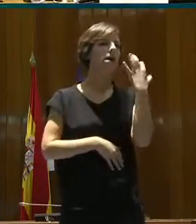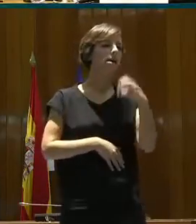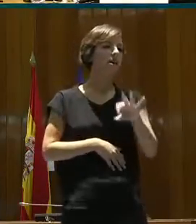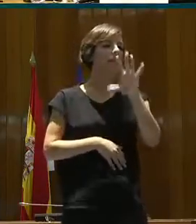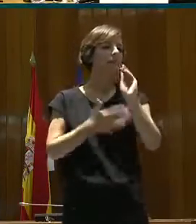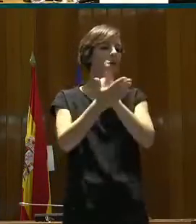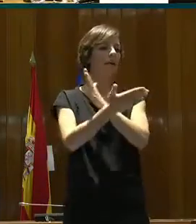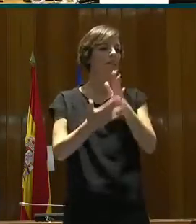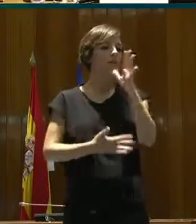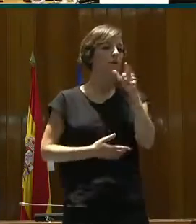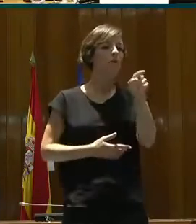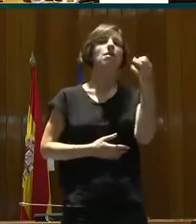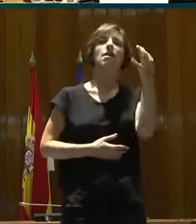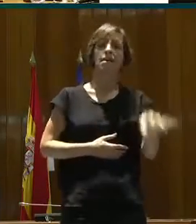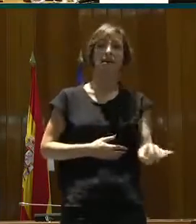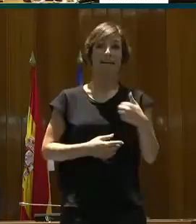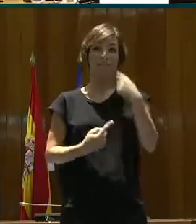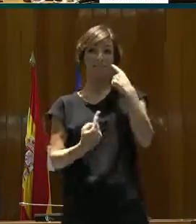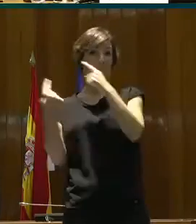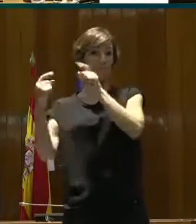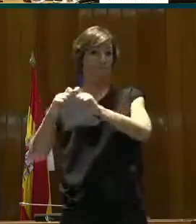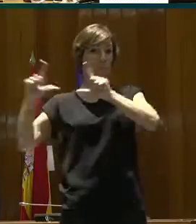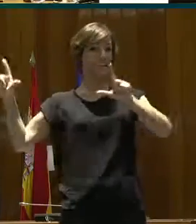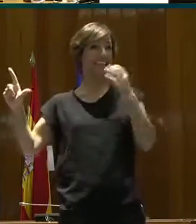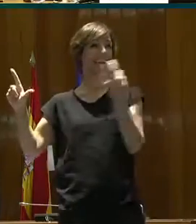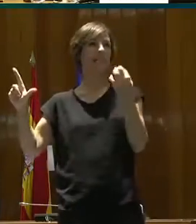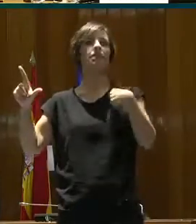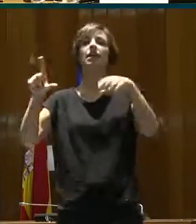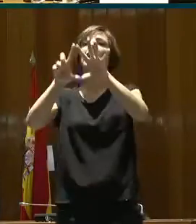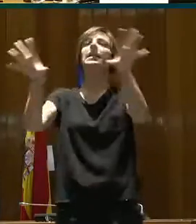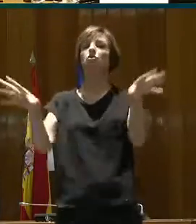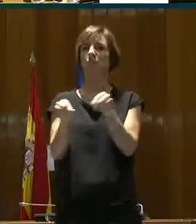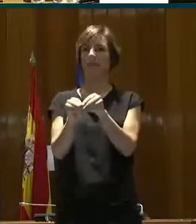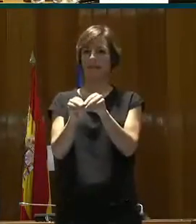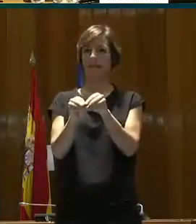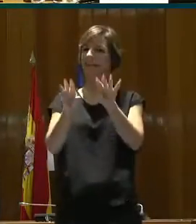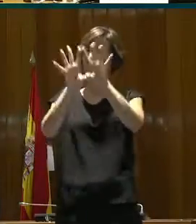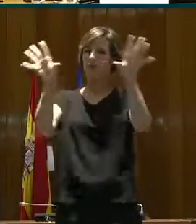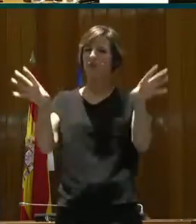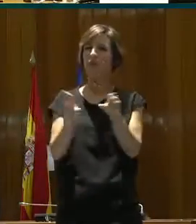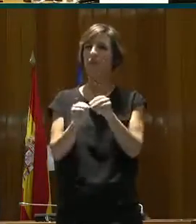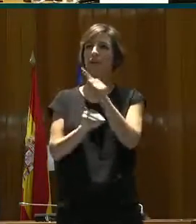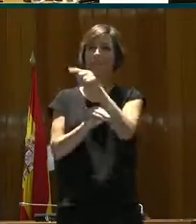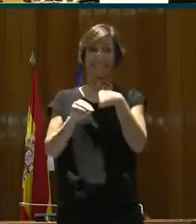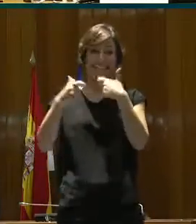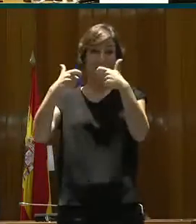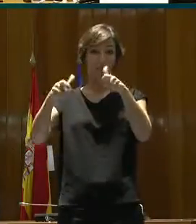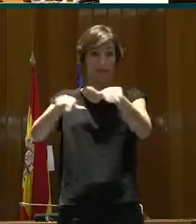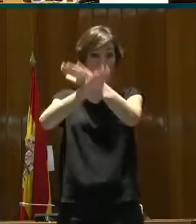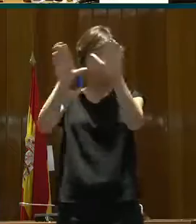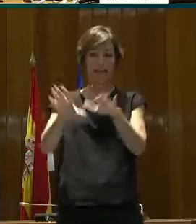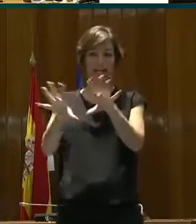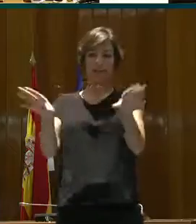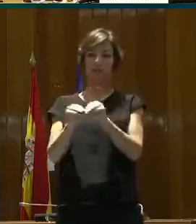distinción. Y lo que les muestro en la siguiente diapositiva es un resumen que aparece al final de esa sección,